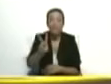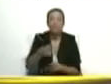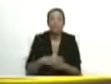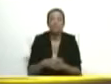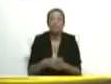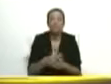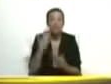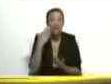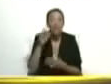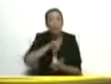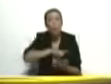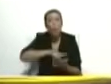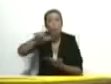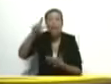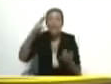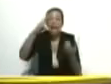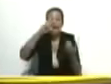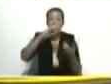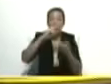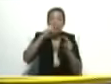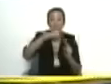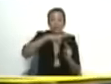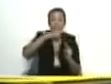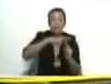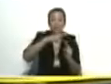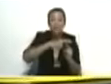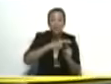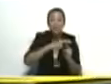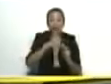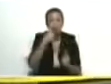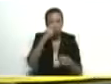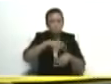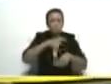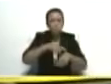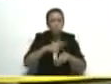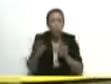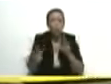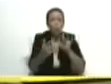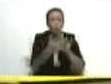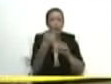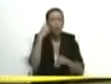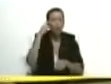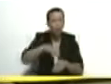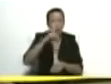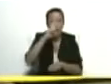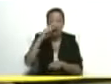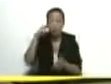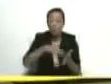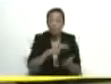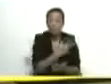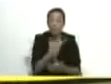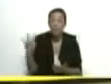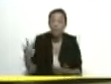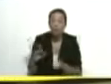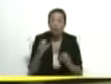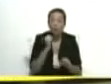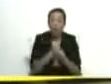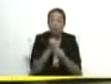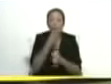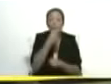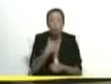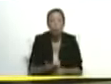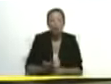se encuentra viajando del Táchira a Caracas, debo verlo ahora. De verdad, el año 2023 fue un año